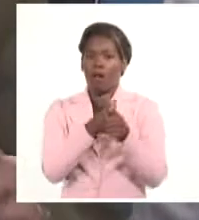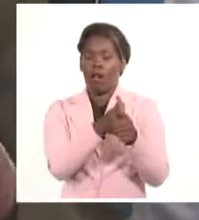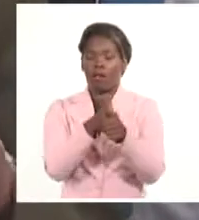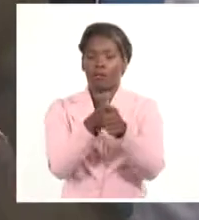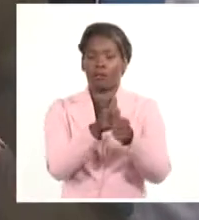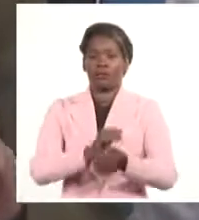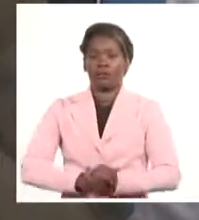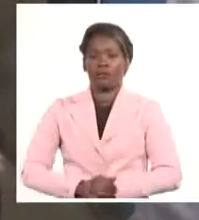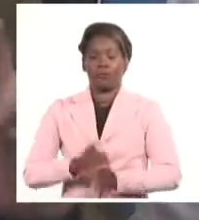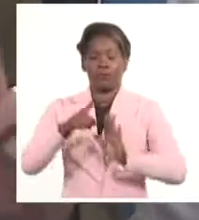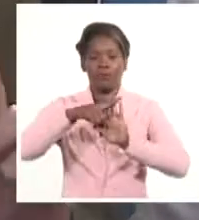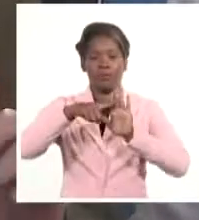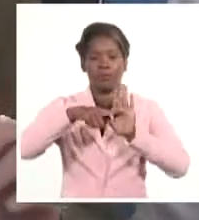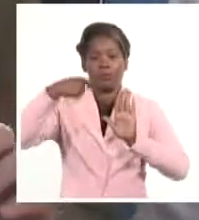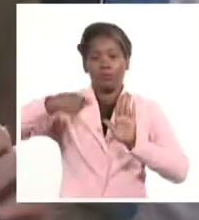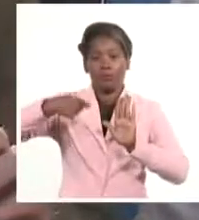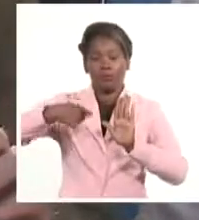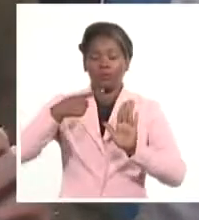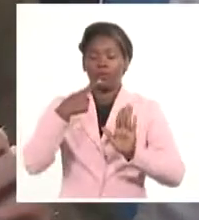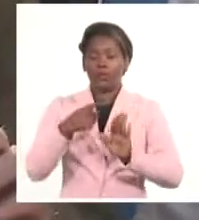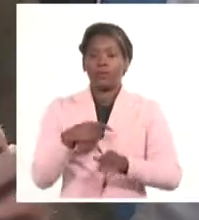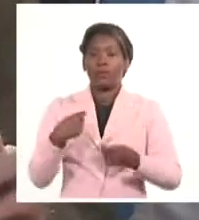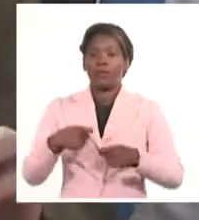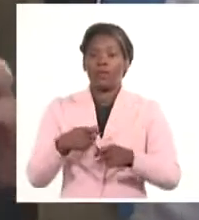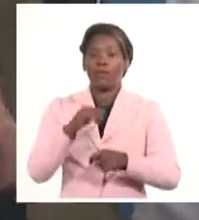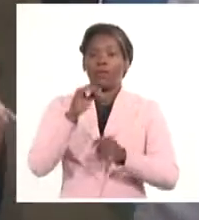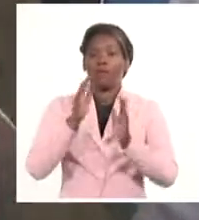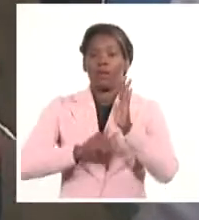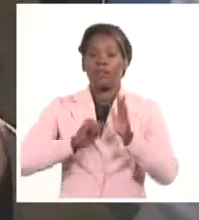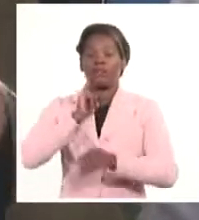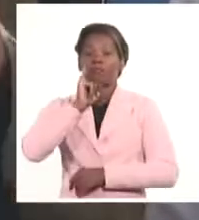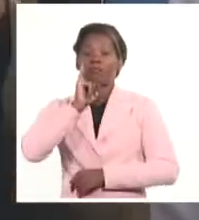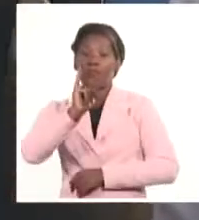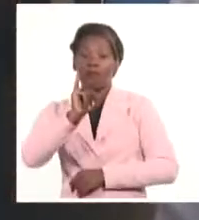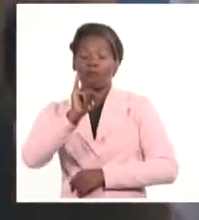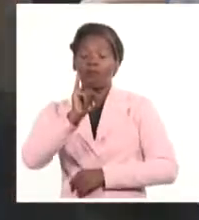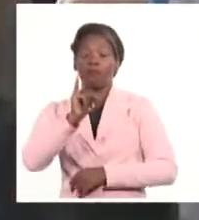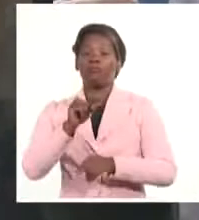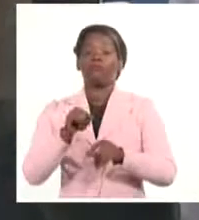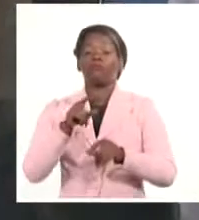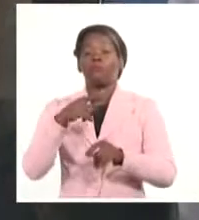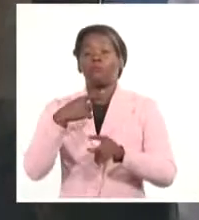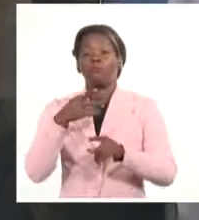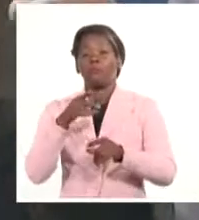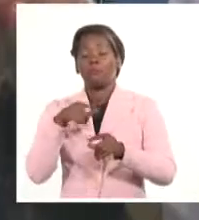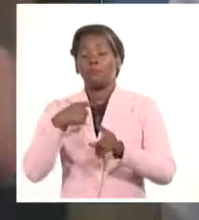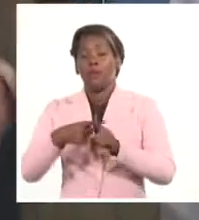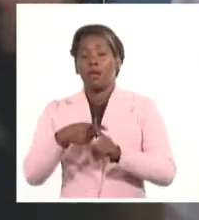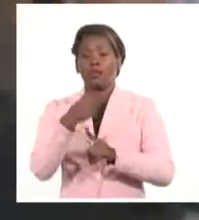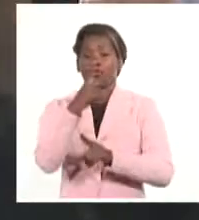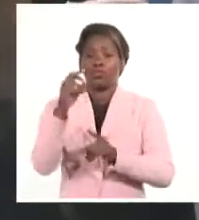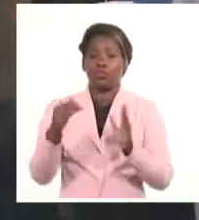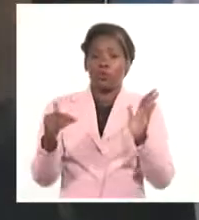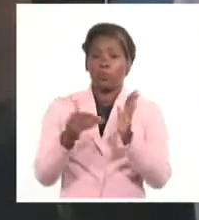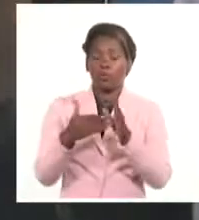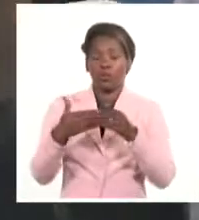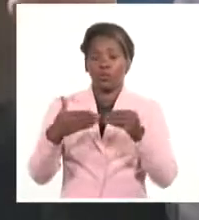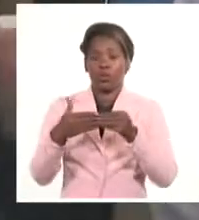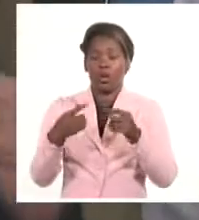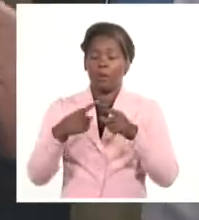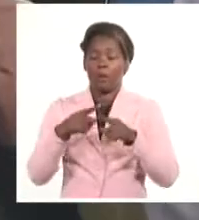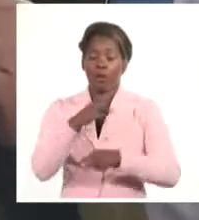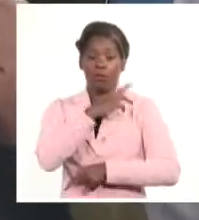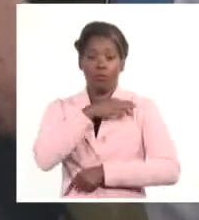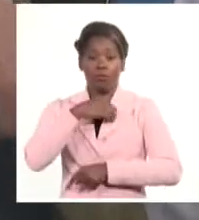juez al frente del caso una pena de 6 meses y $200,000 de multa, pero la solicitud fue rechazada por el magistrado al no